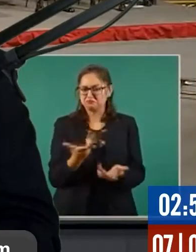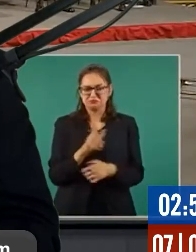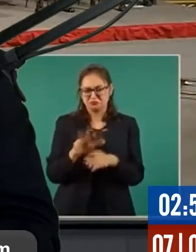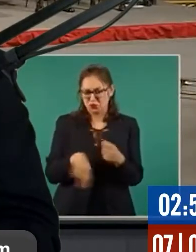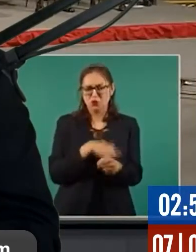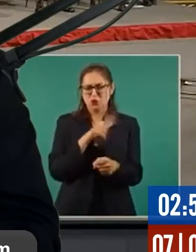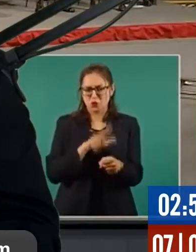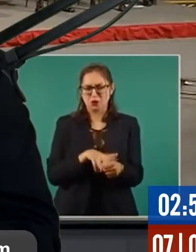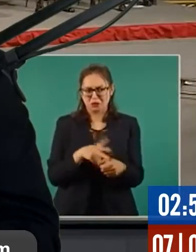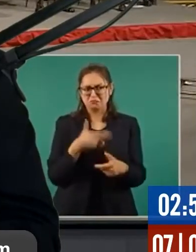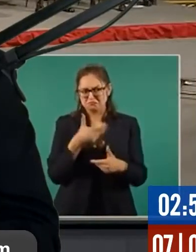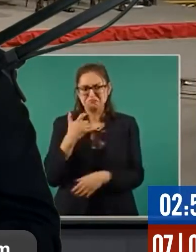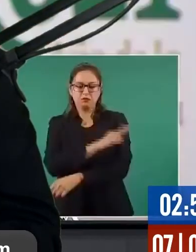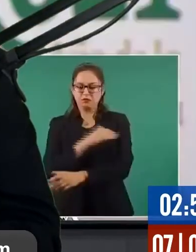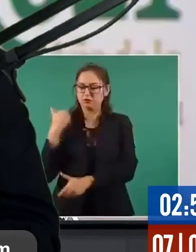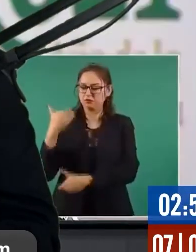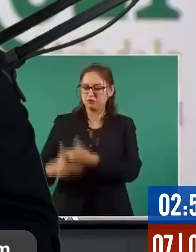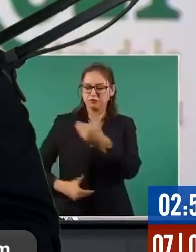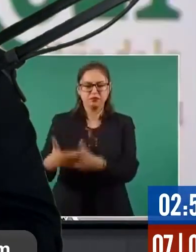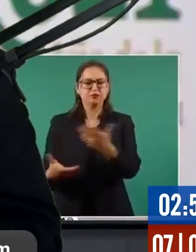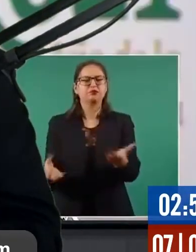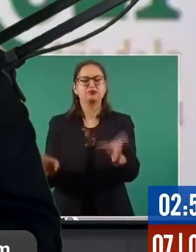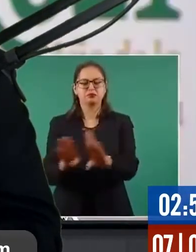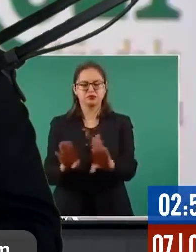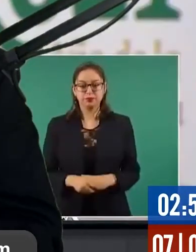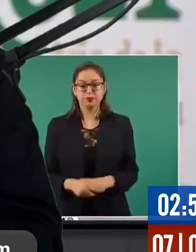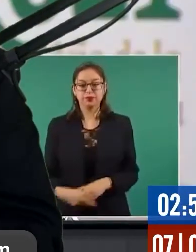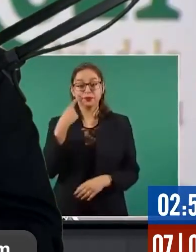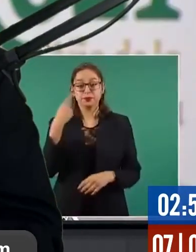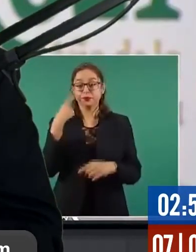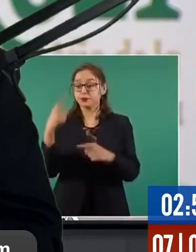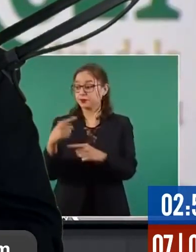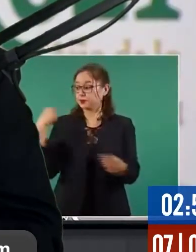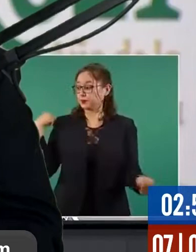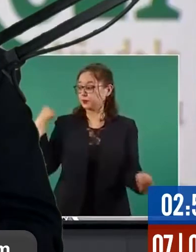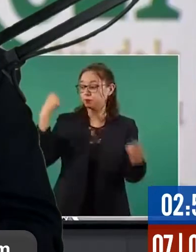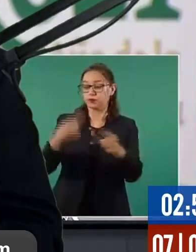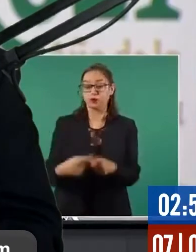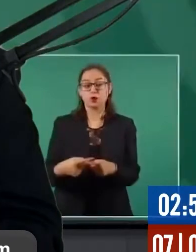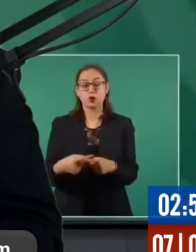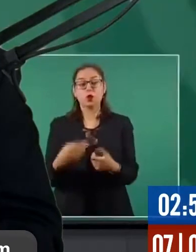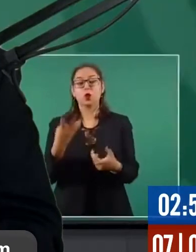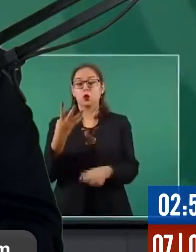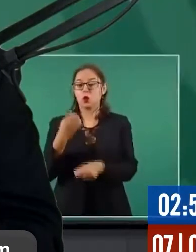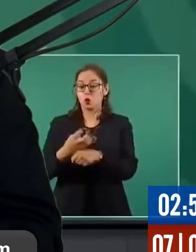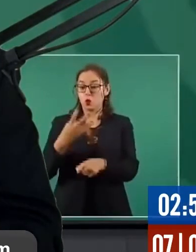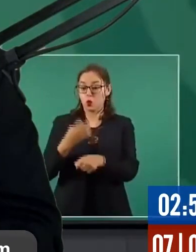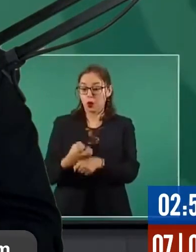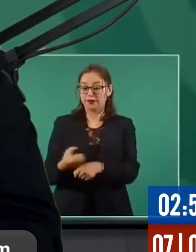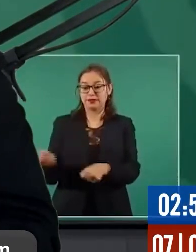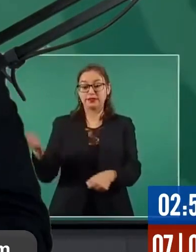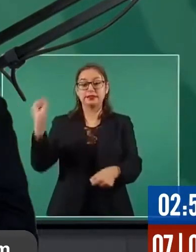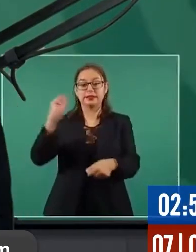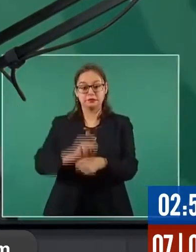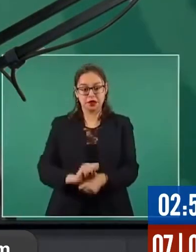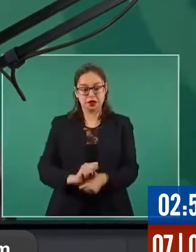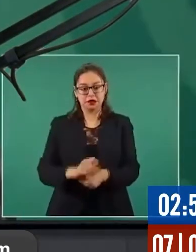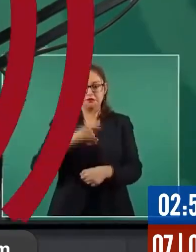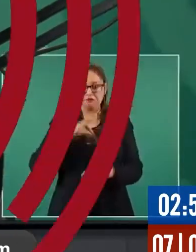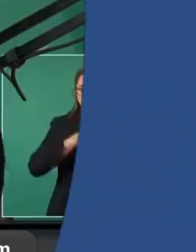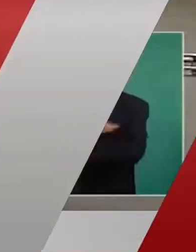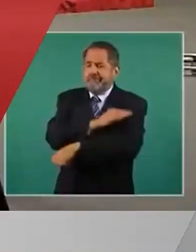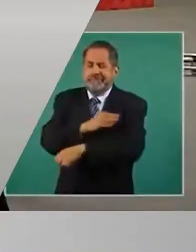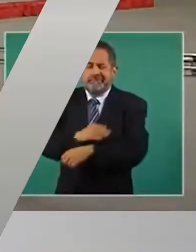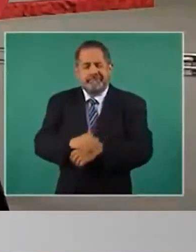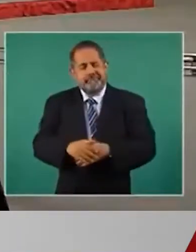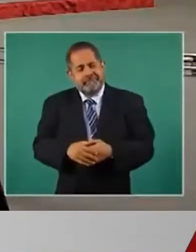destina a través de un amparo a un menor se desvía, así dijo, cuando otra persona adulta podría necesitarla más. Vamos a escucharlo. Pero